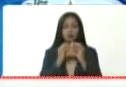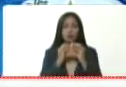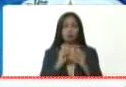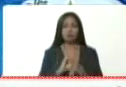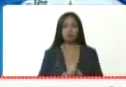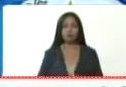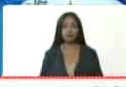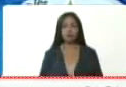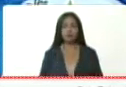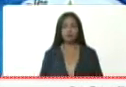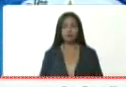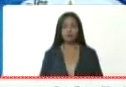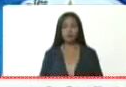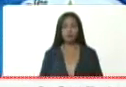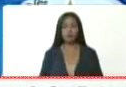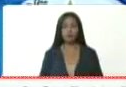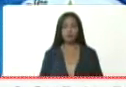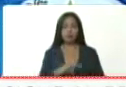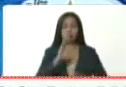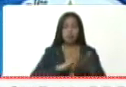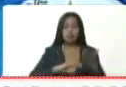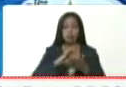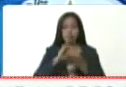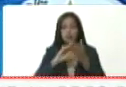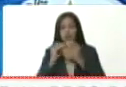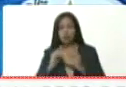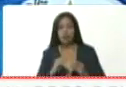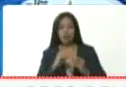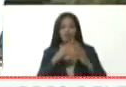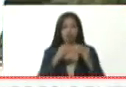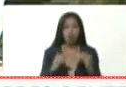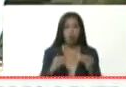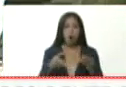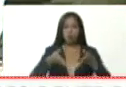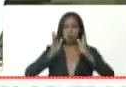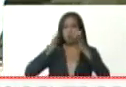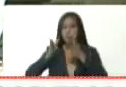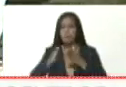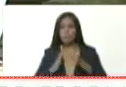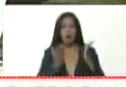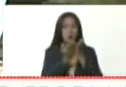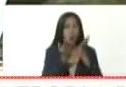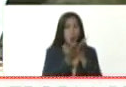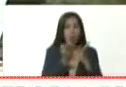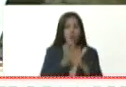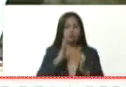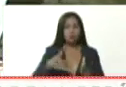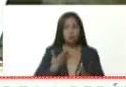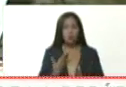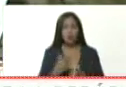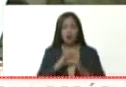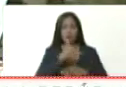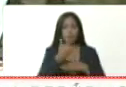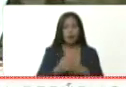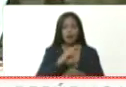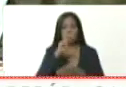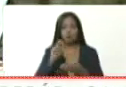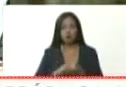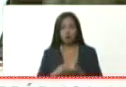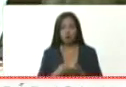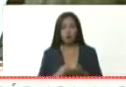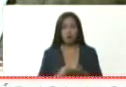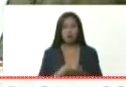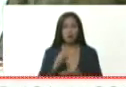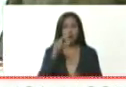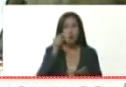para el arreglo mantenimiento de todas las infraestructuras educativas en el plan nacional de